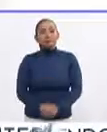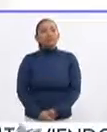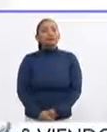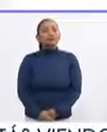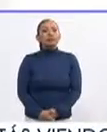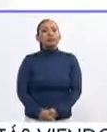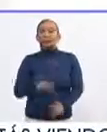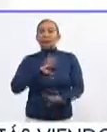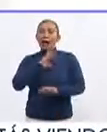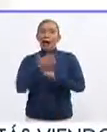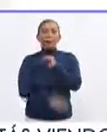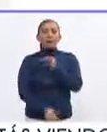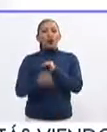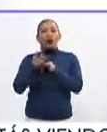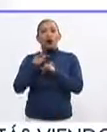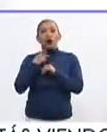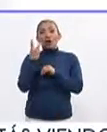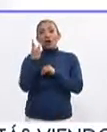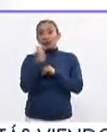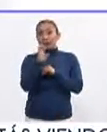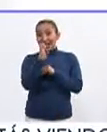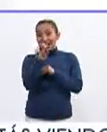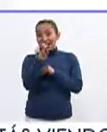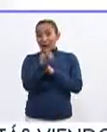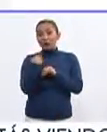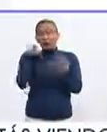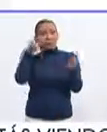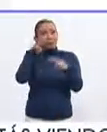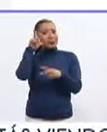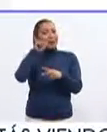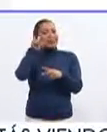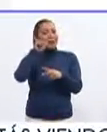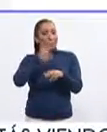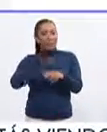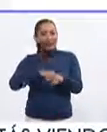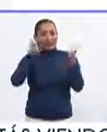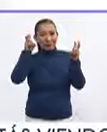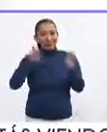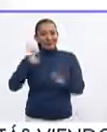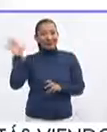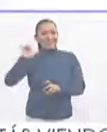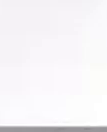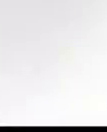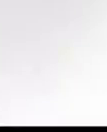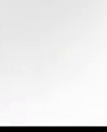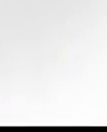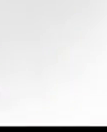es, así llegamos al final de esta emisión de 2 de enero. Nos vemos mañana con mucho más. Chao.